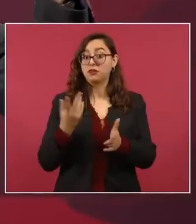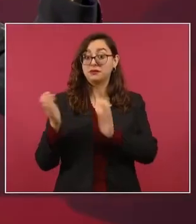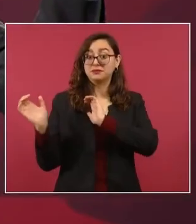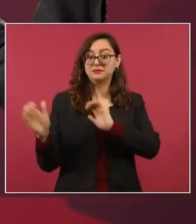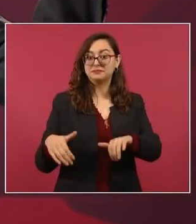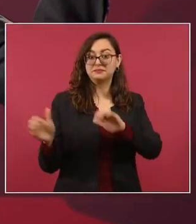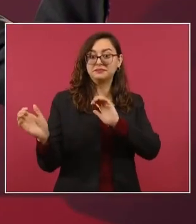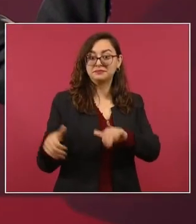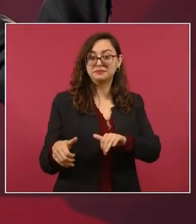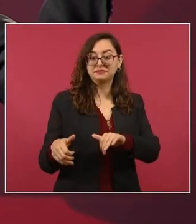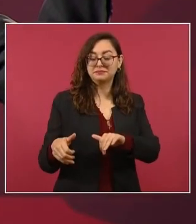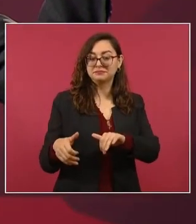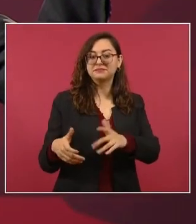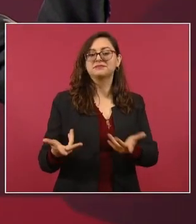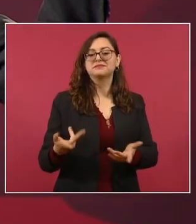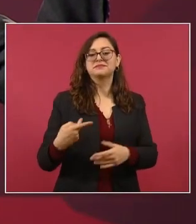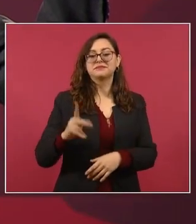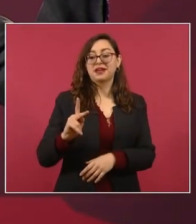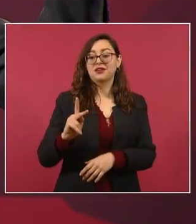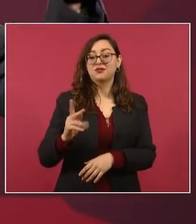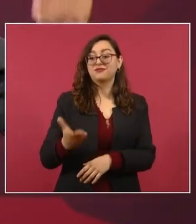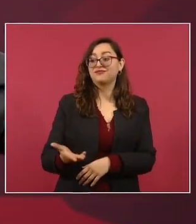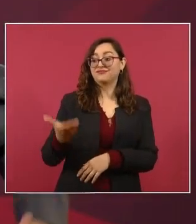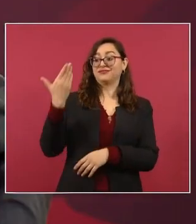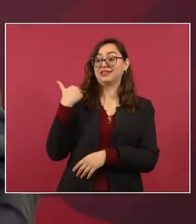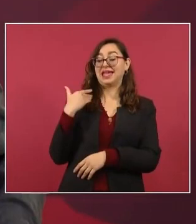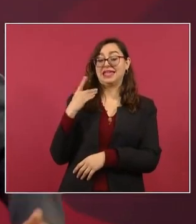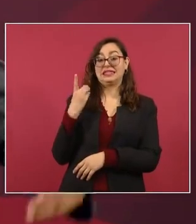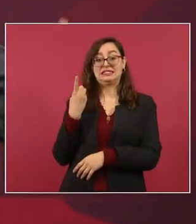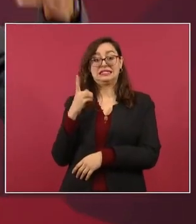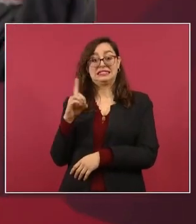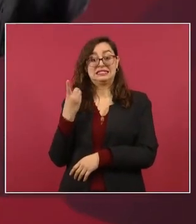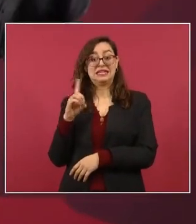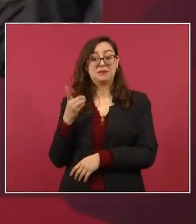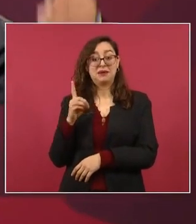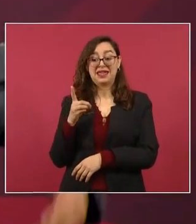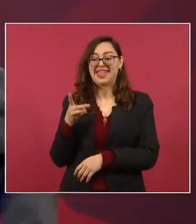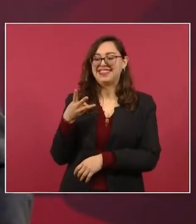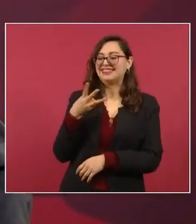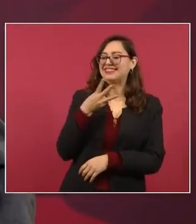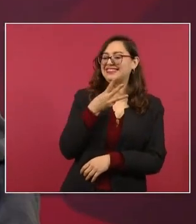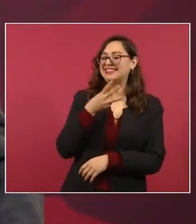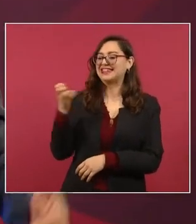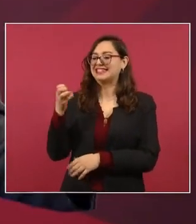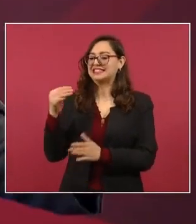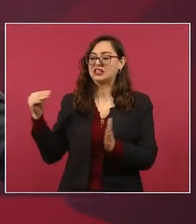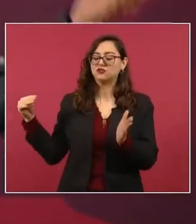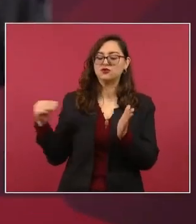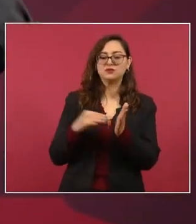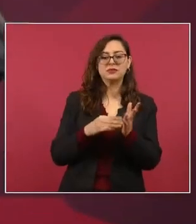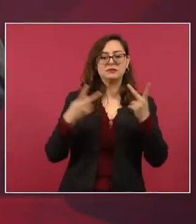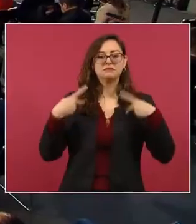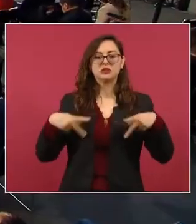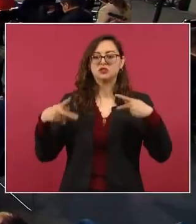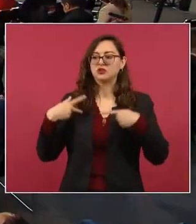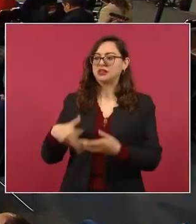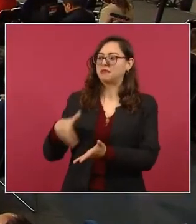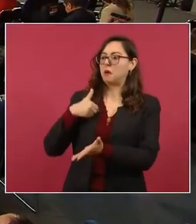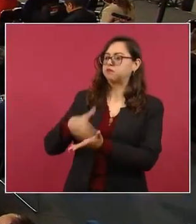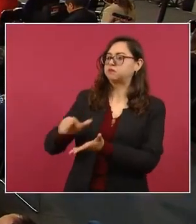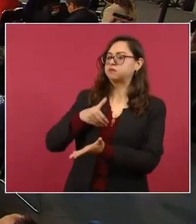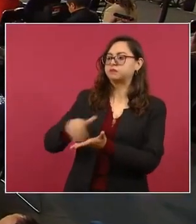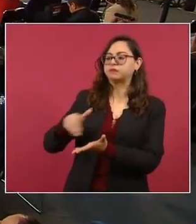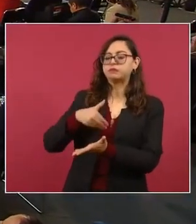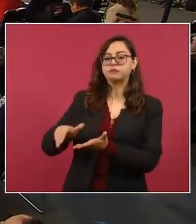diciembre se nos cayeron 300 mil, que son estos que despiden para luego contratar.